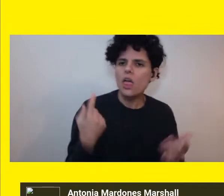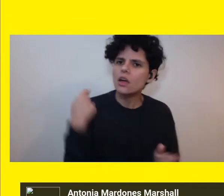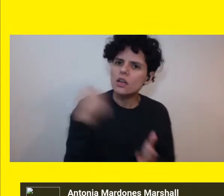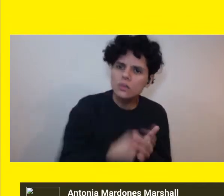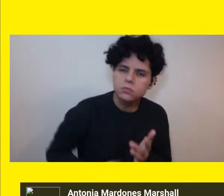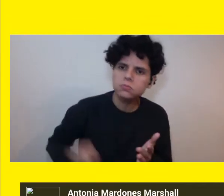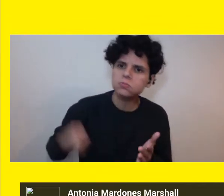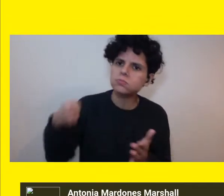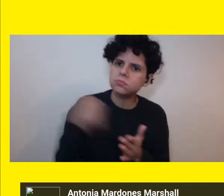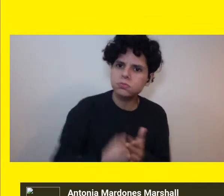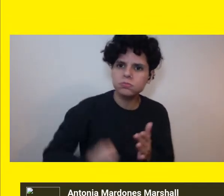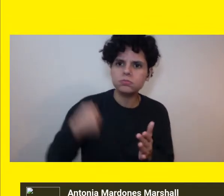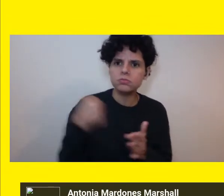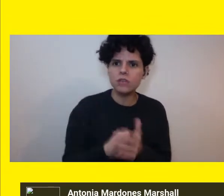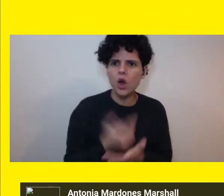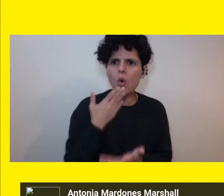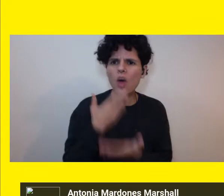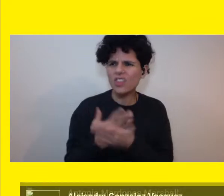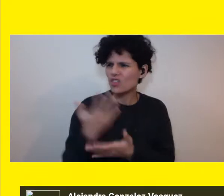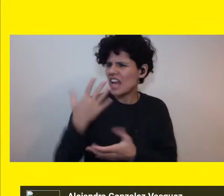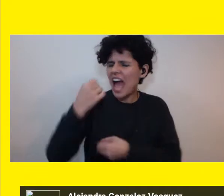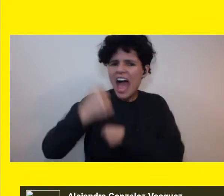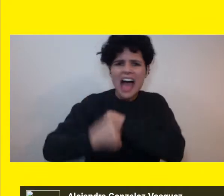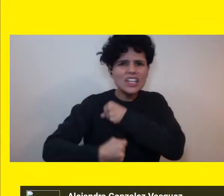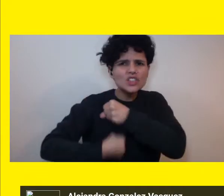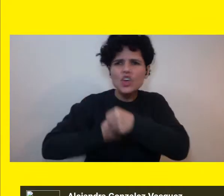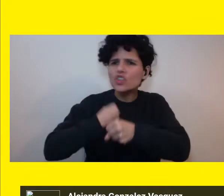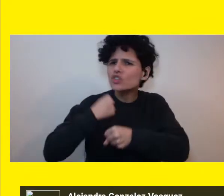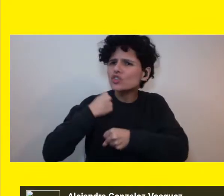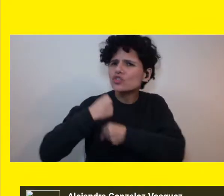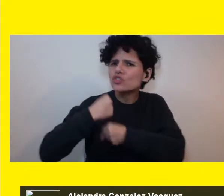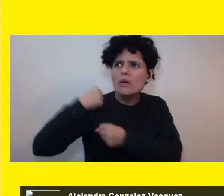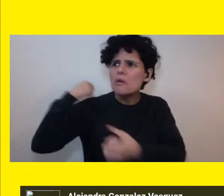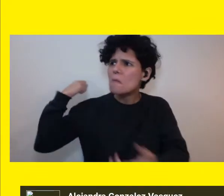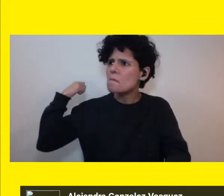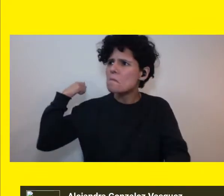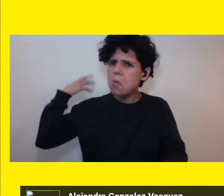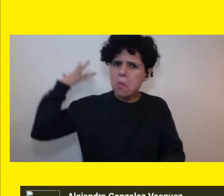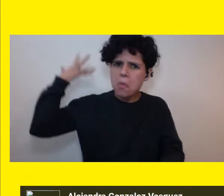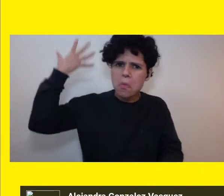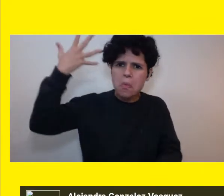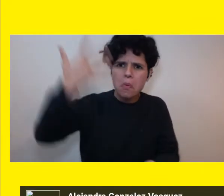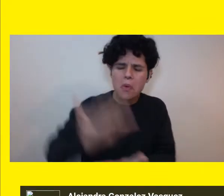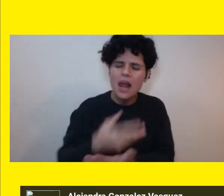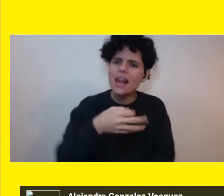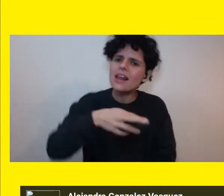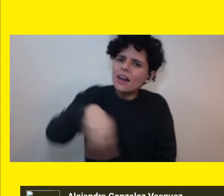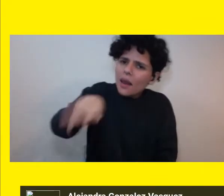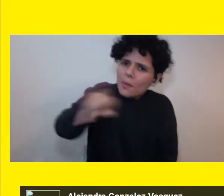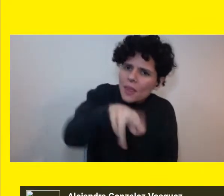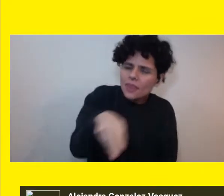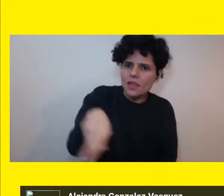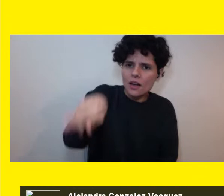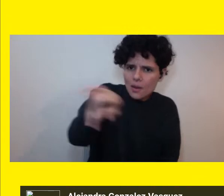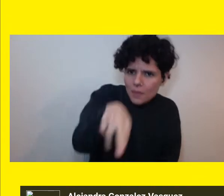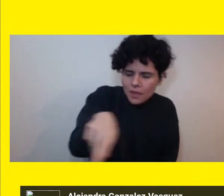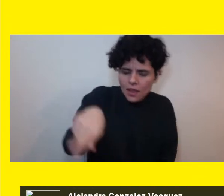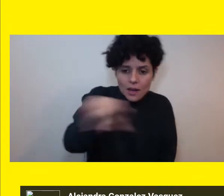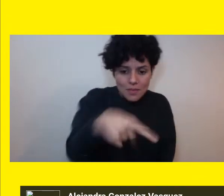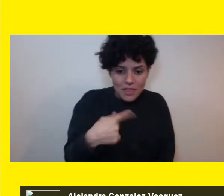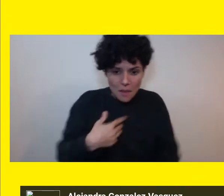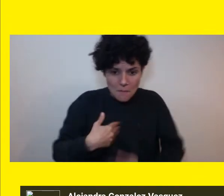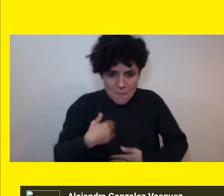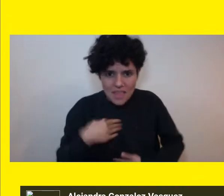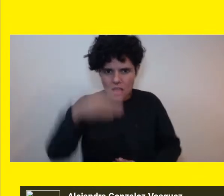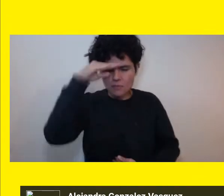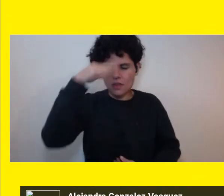de distancia una y otra vez que efectivamente pasó lo que tú dices que pasó y aportar las pruebas y